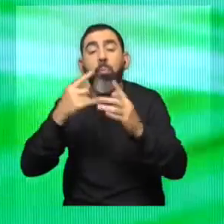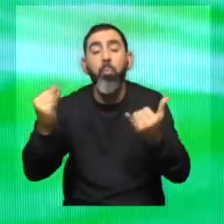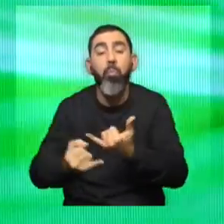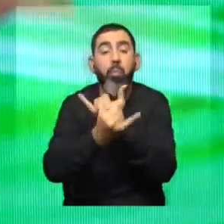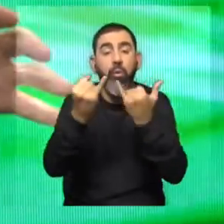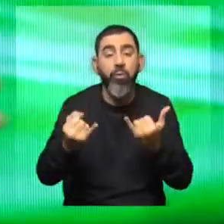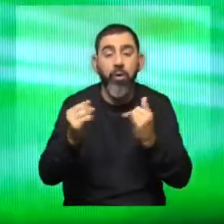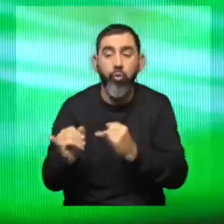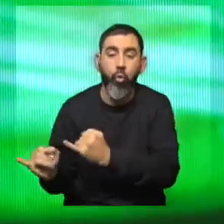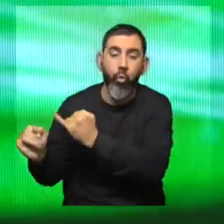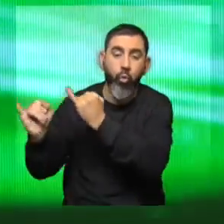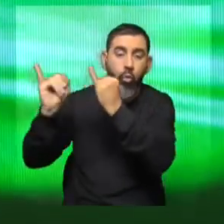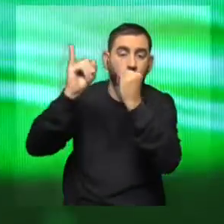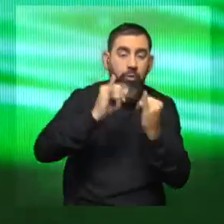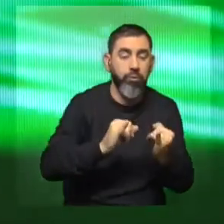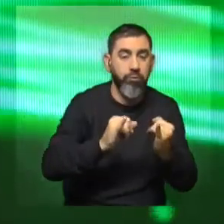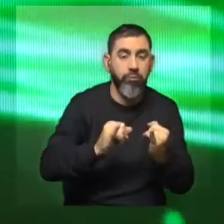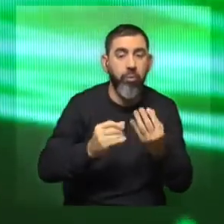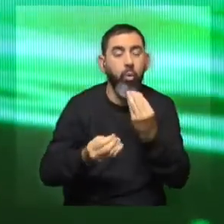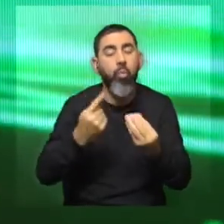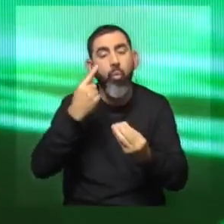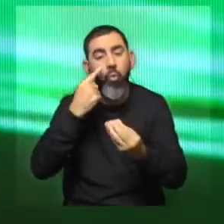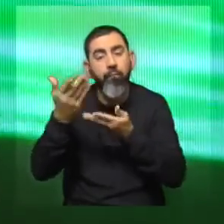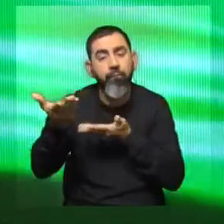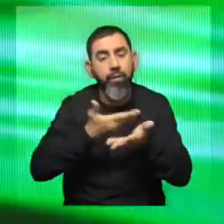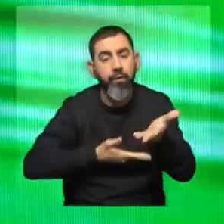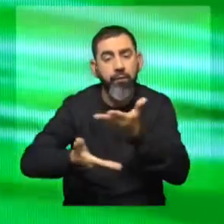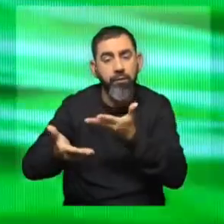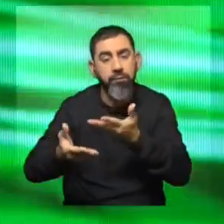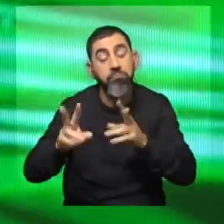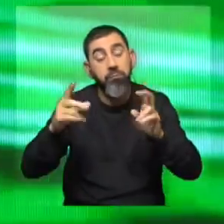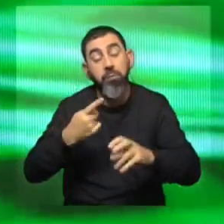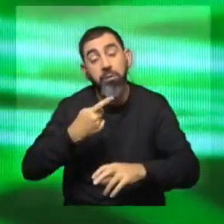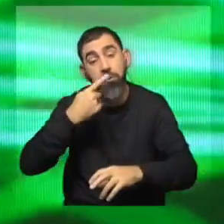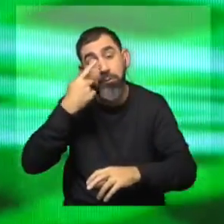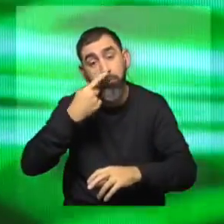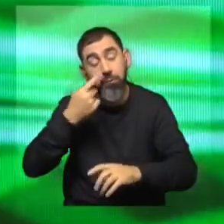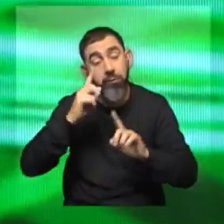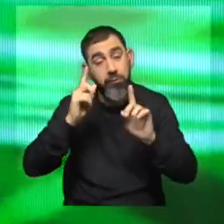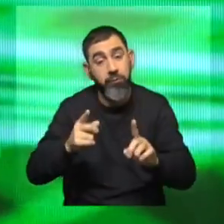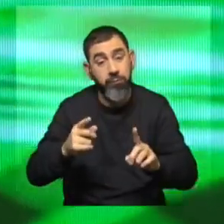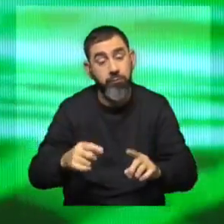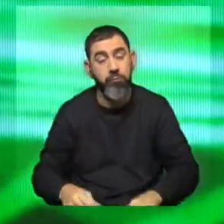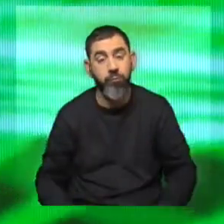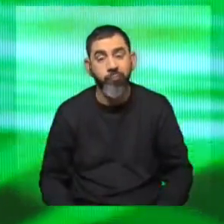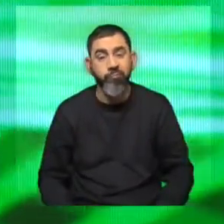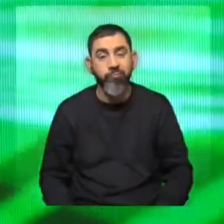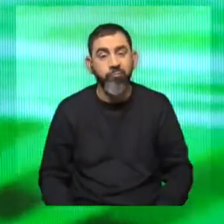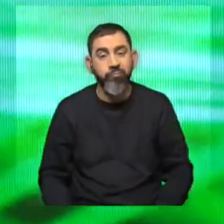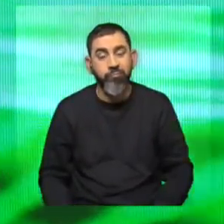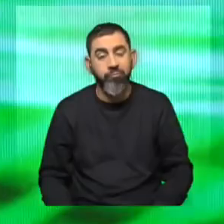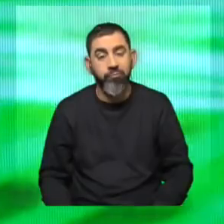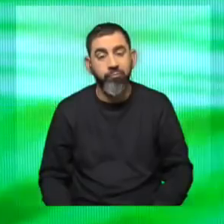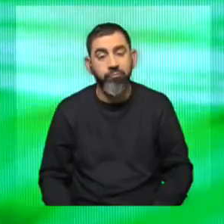en el proyecto durante todo el día pero es un tema Mira es un tema de re interesante y es un tema que es que tiene que ver con un poco los objetivos